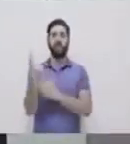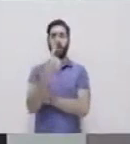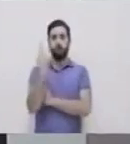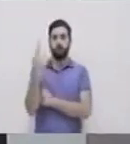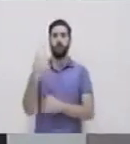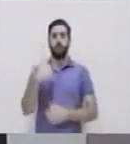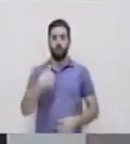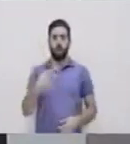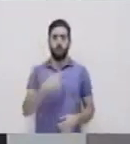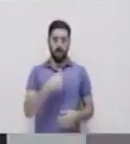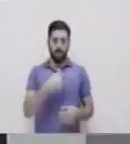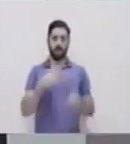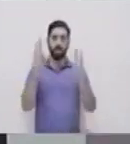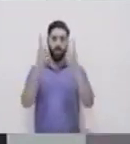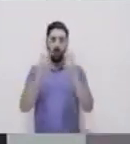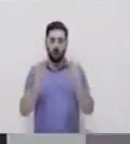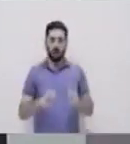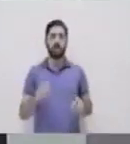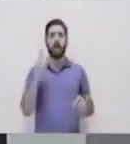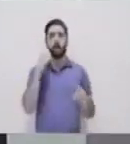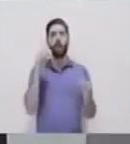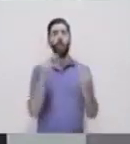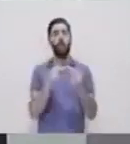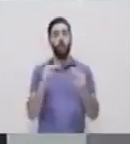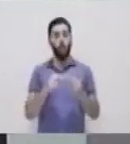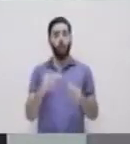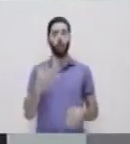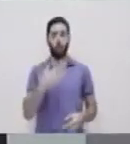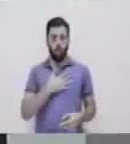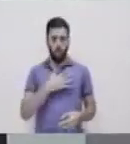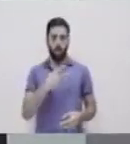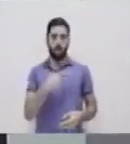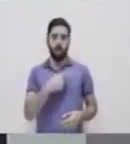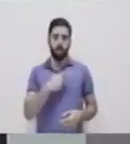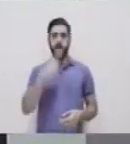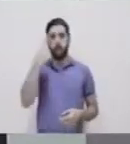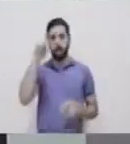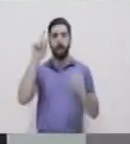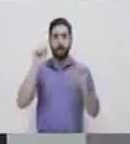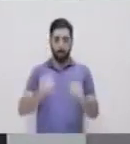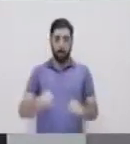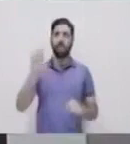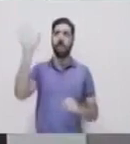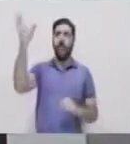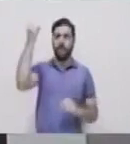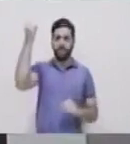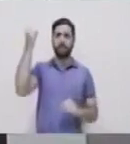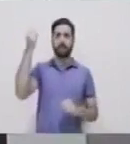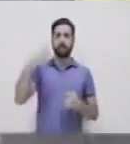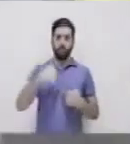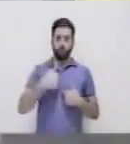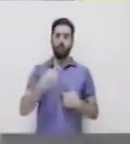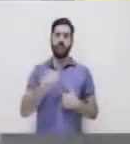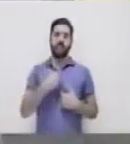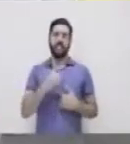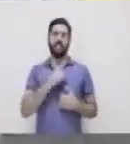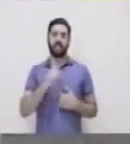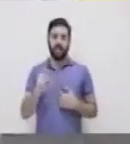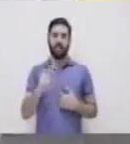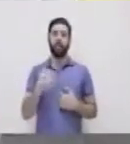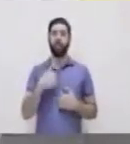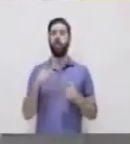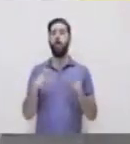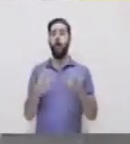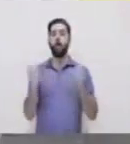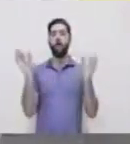pero es muy importante el autoanalizarnos, el conocernos, ¿verdad? Que es lo principal para poder alcanzar yo lo que yo quiero o